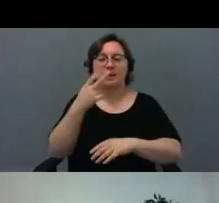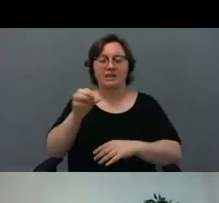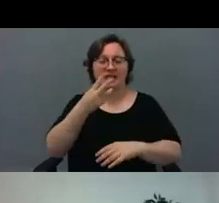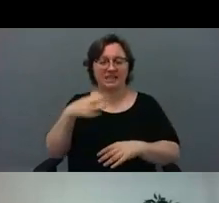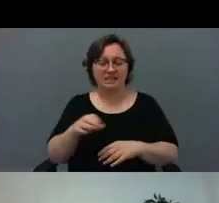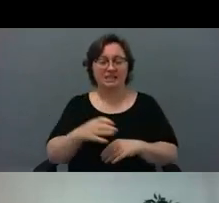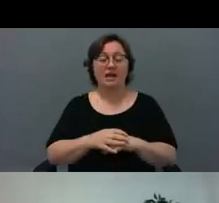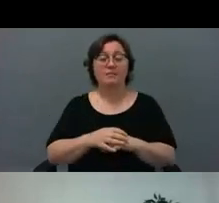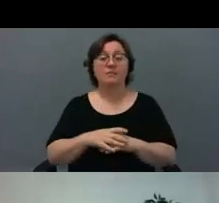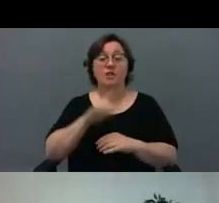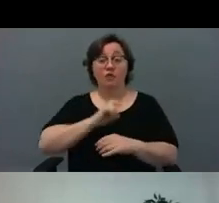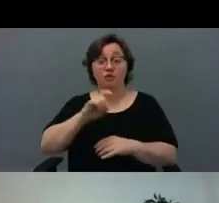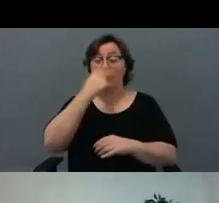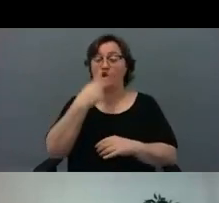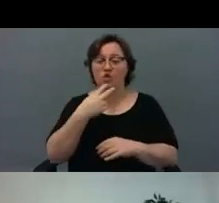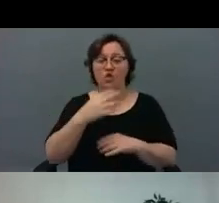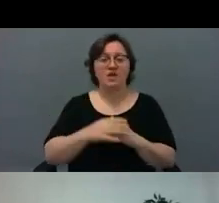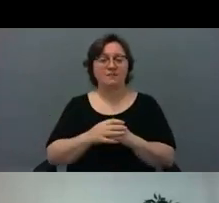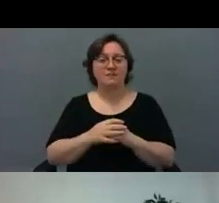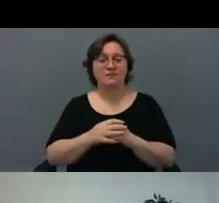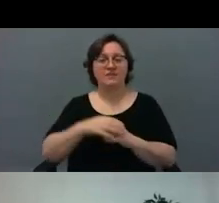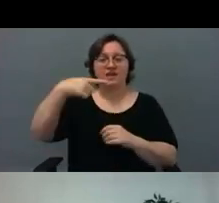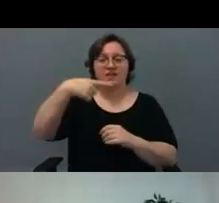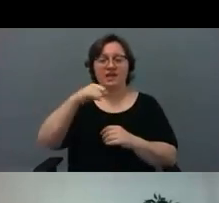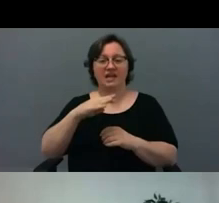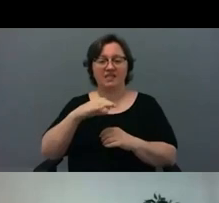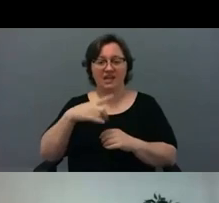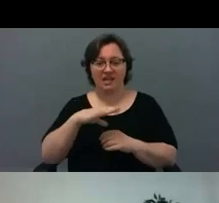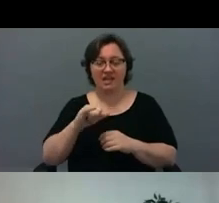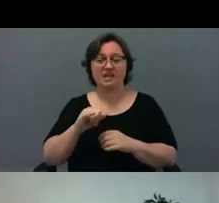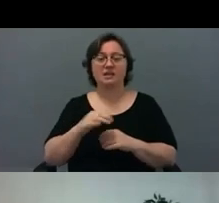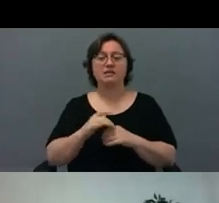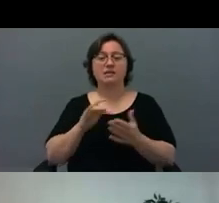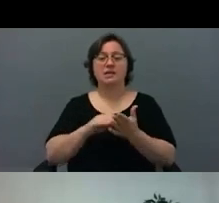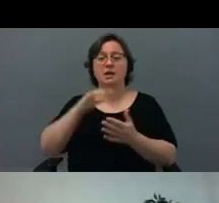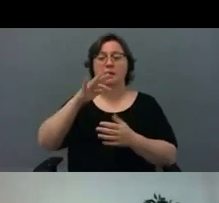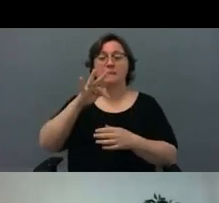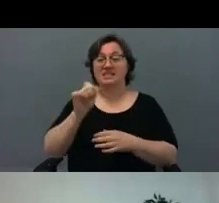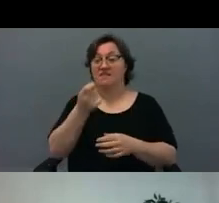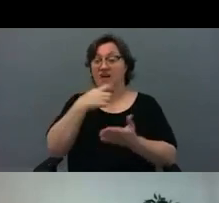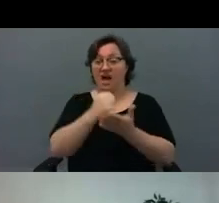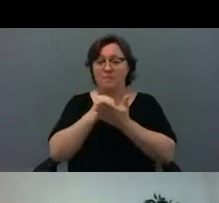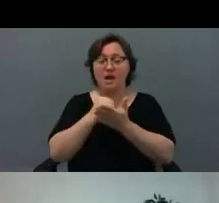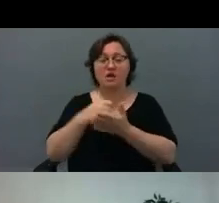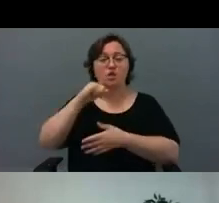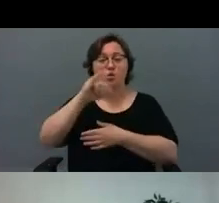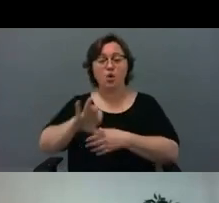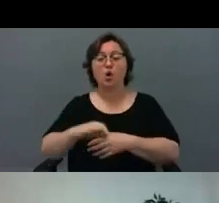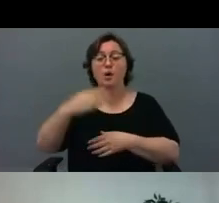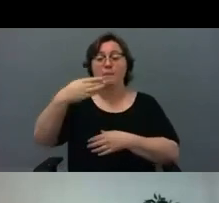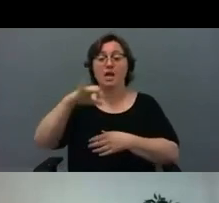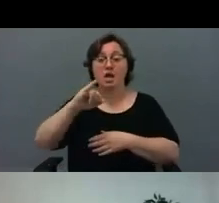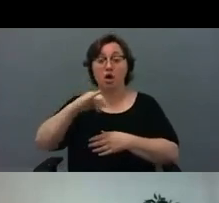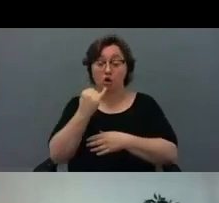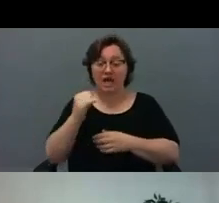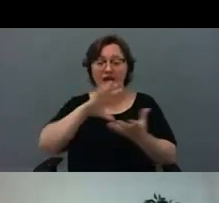2030, Fundación 11, CGDI, Merced Pharma, Compass Group y BJ